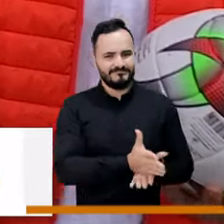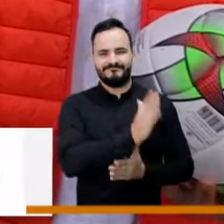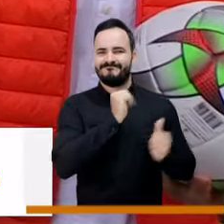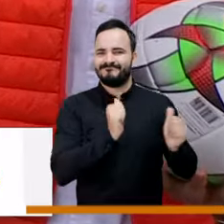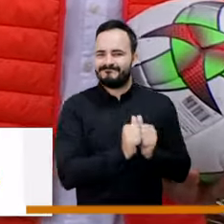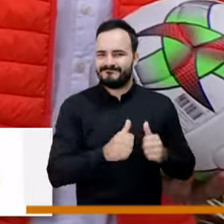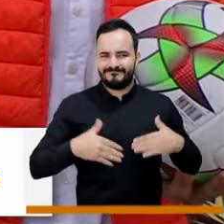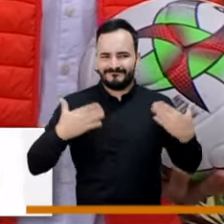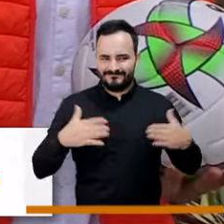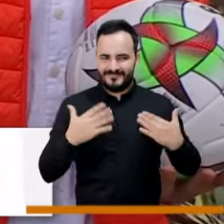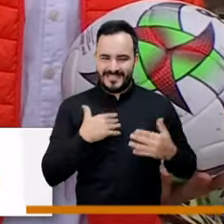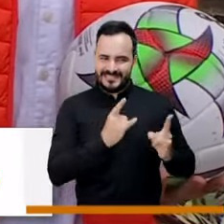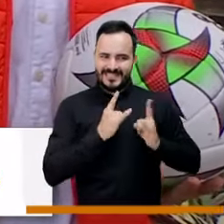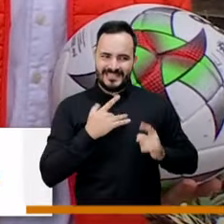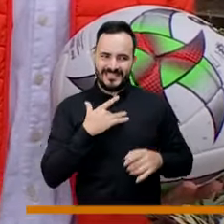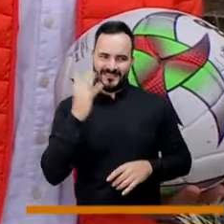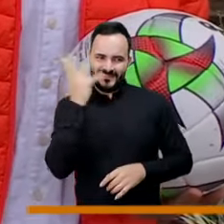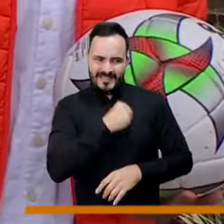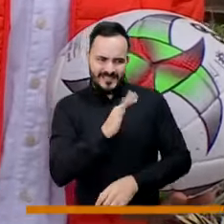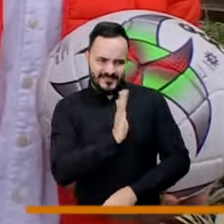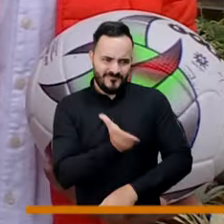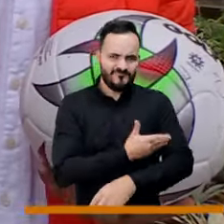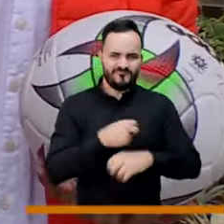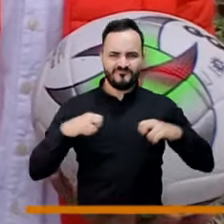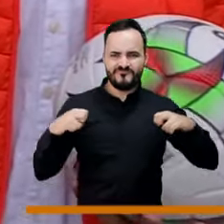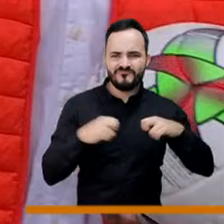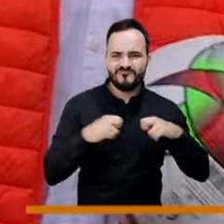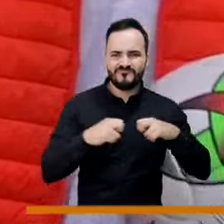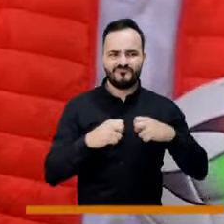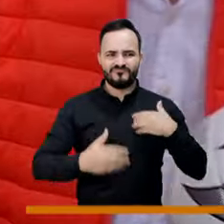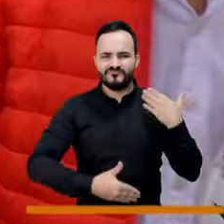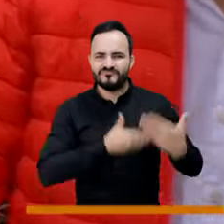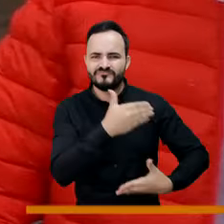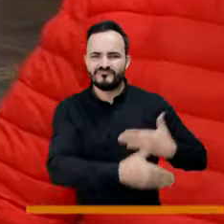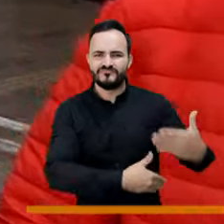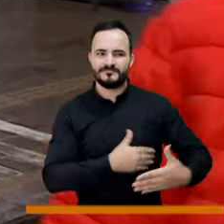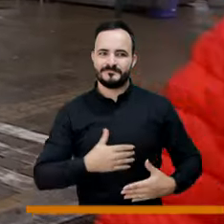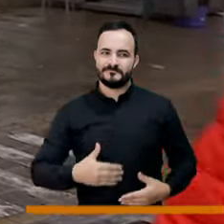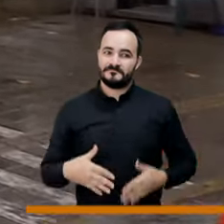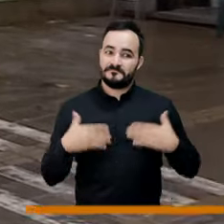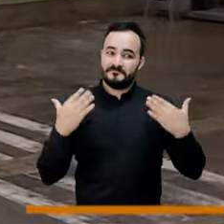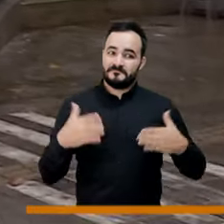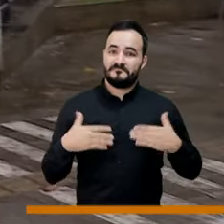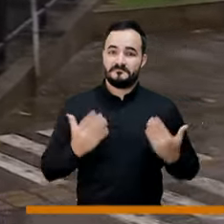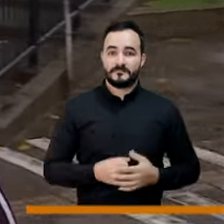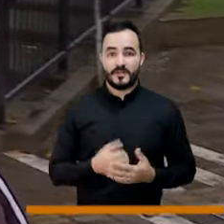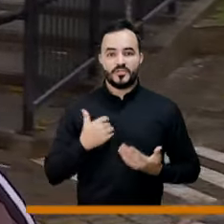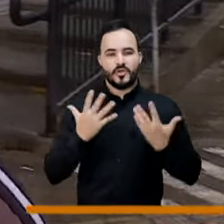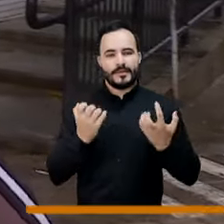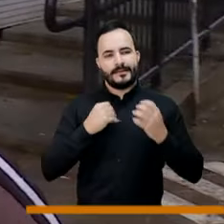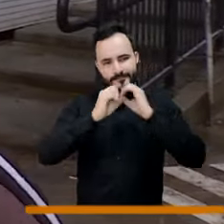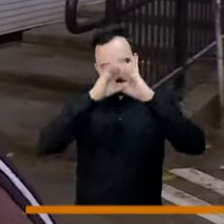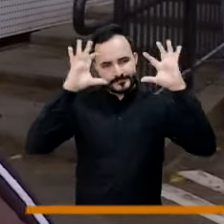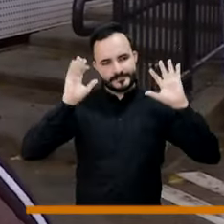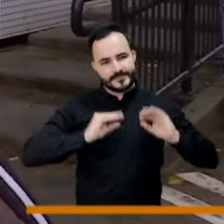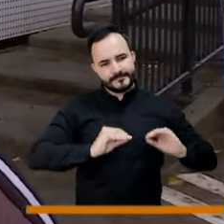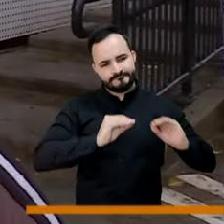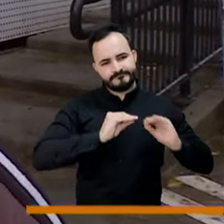ganas y la idea es de formarlo un buen chico, de formarlo una buena persona y que